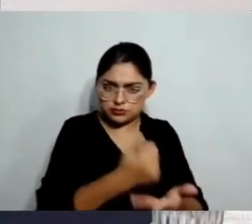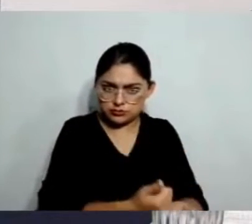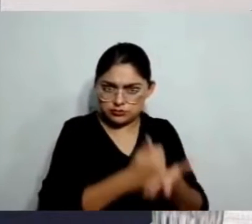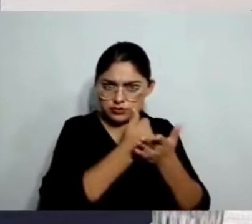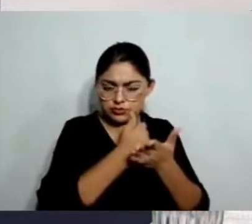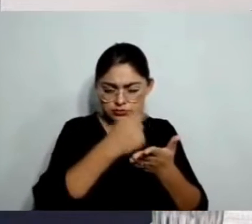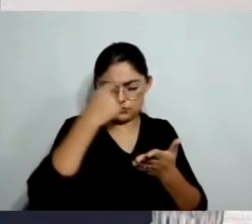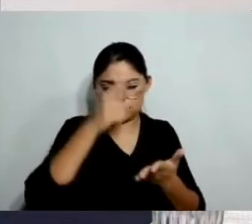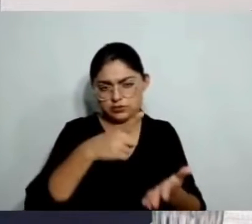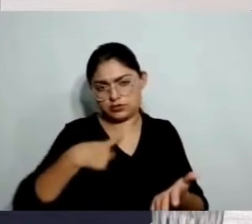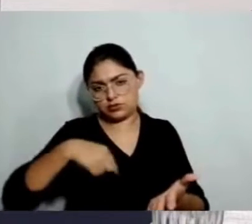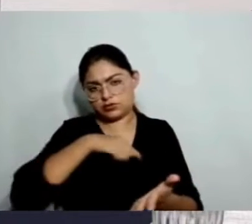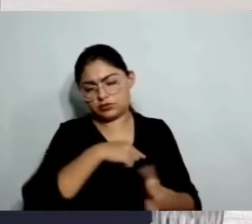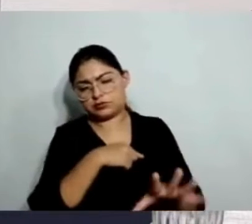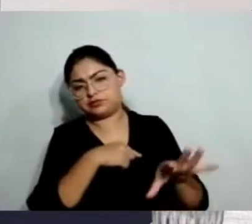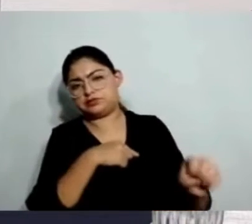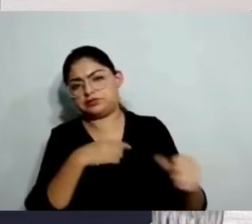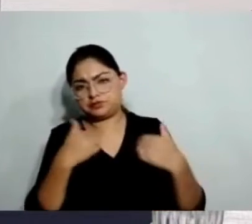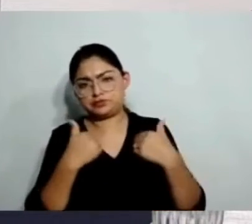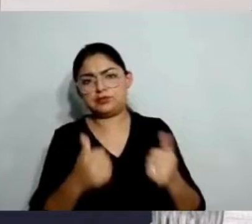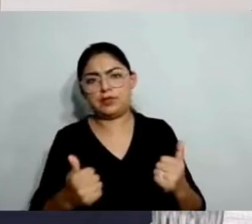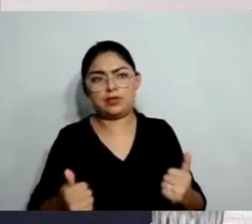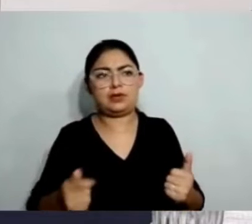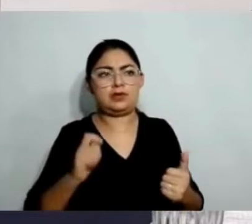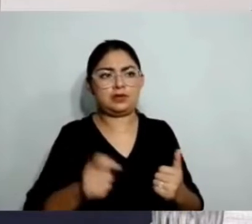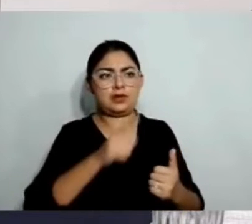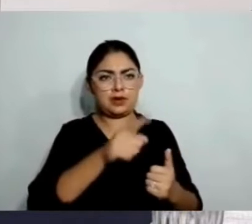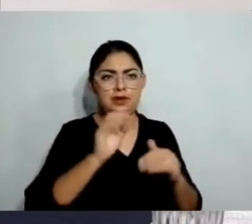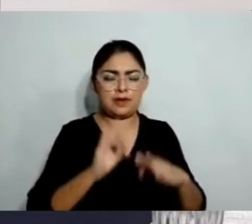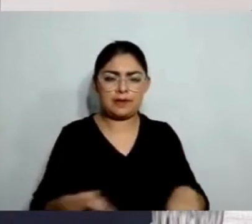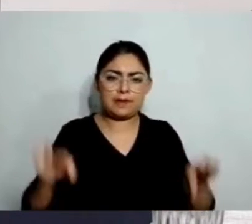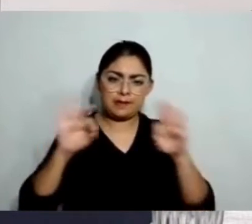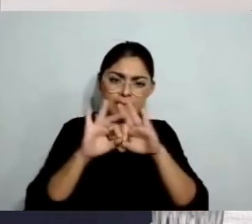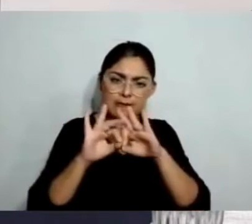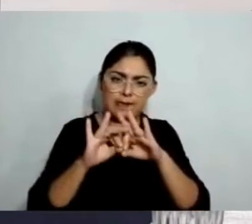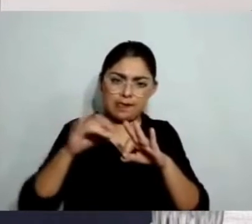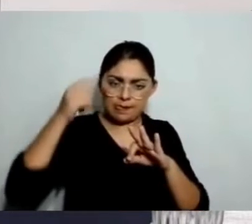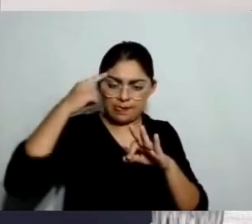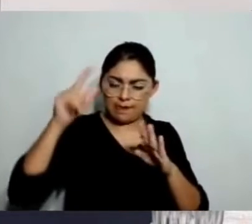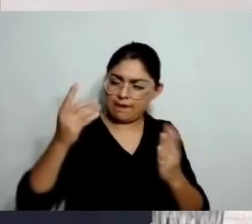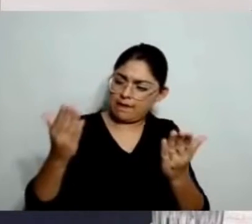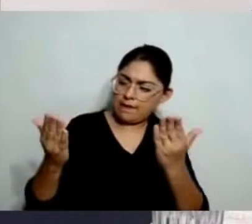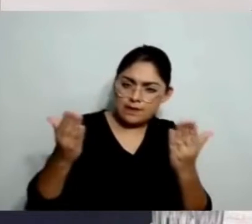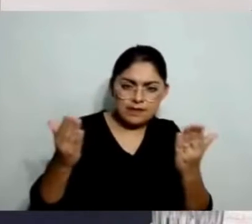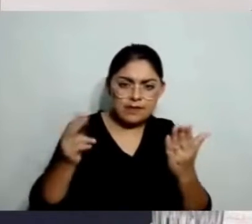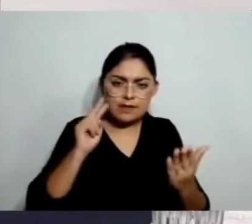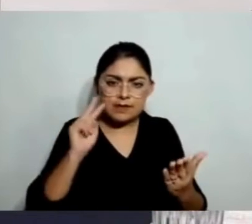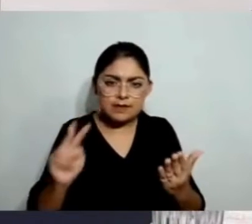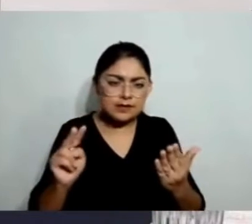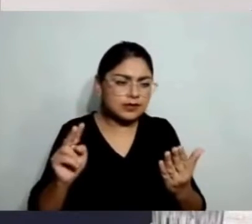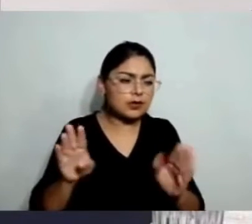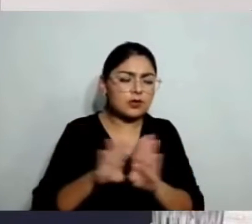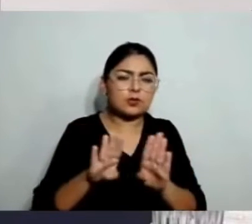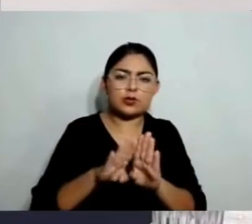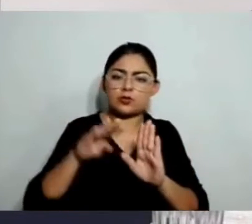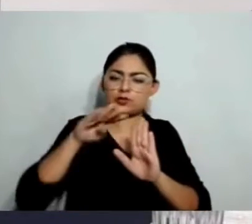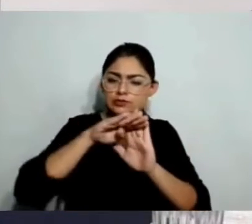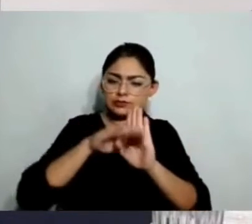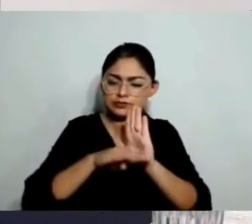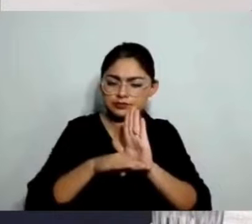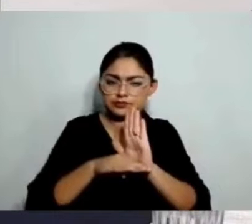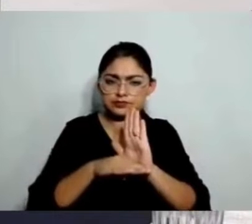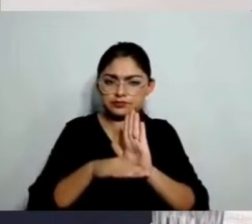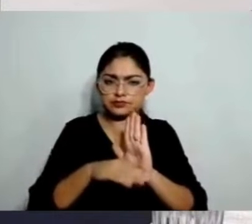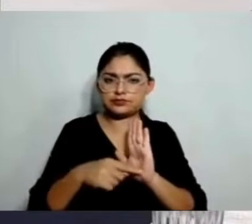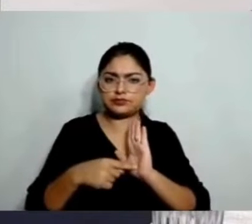publicación creo de la importancia de mostrar la existencia de estándares que deberían ser